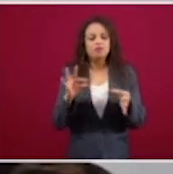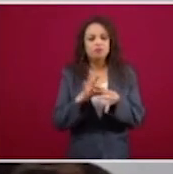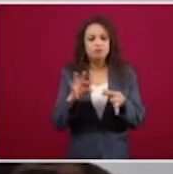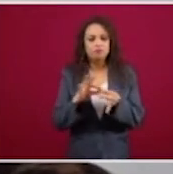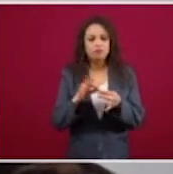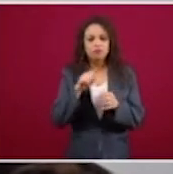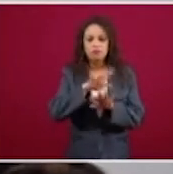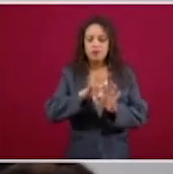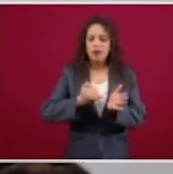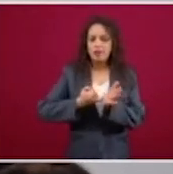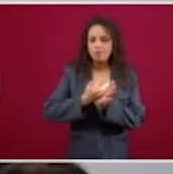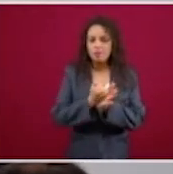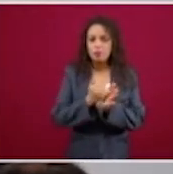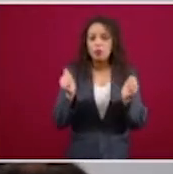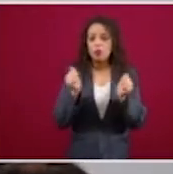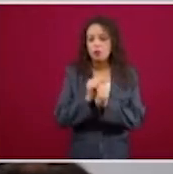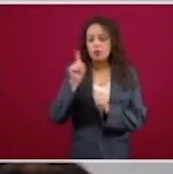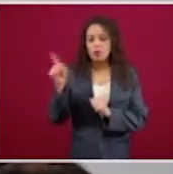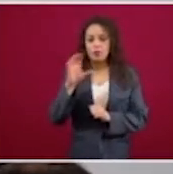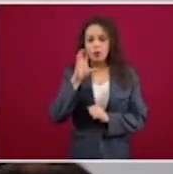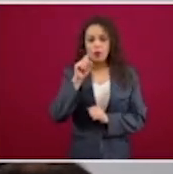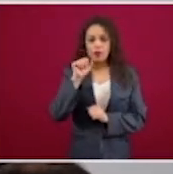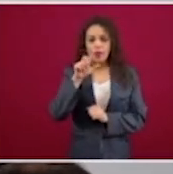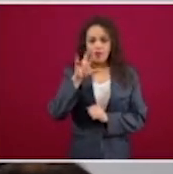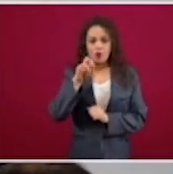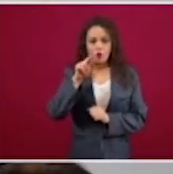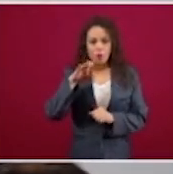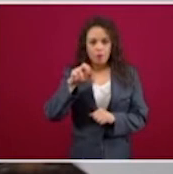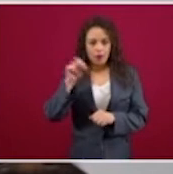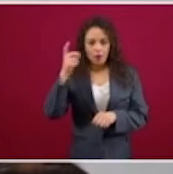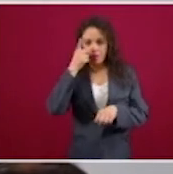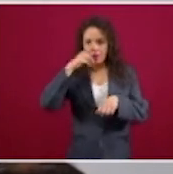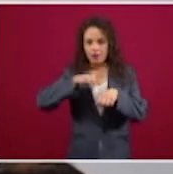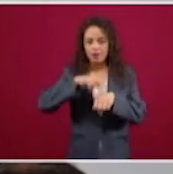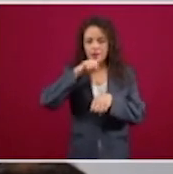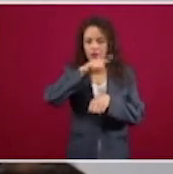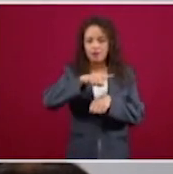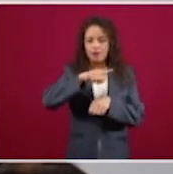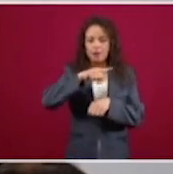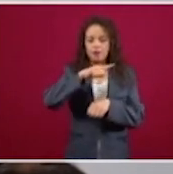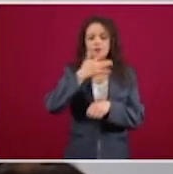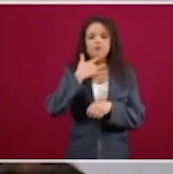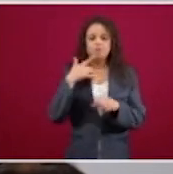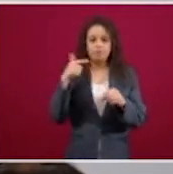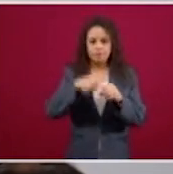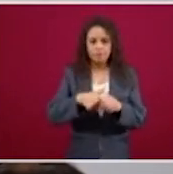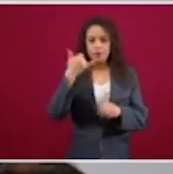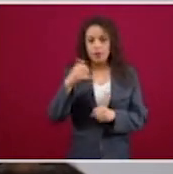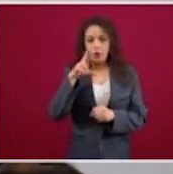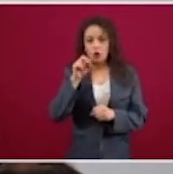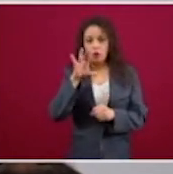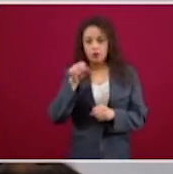junto con Octavio Romero, director de Pemex, y con Rocío Nale, el